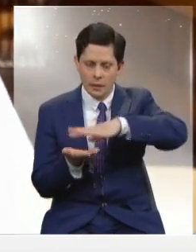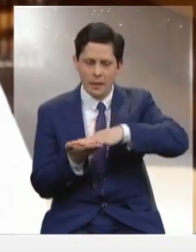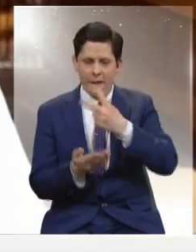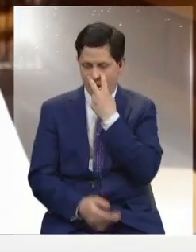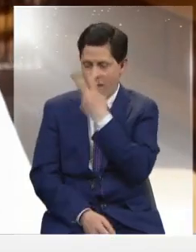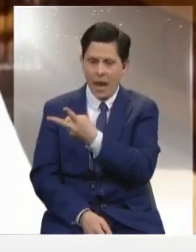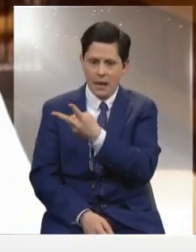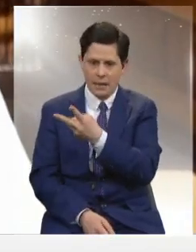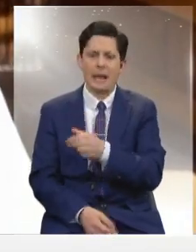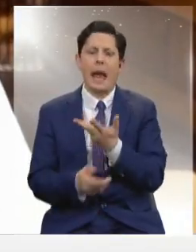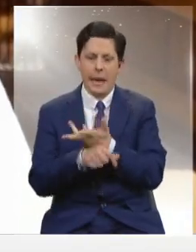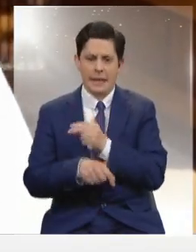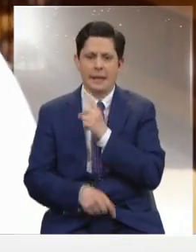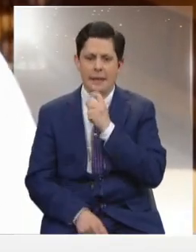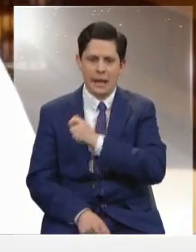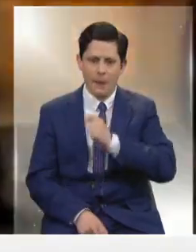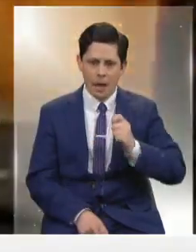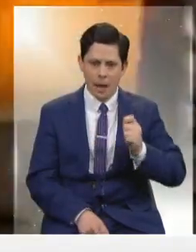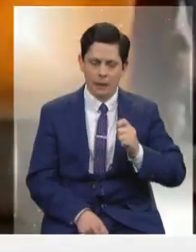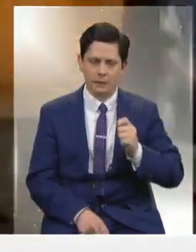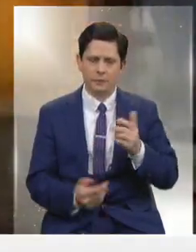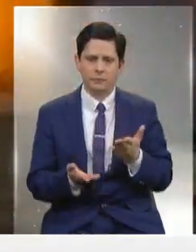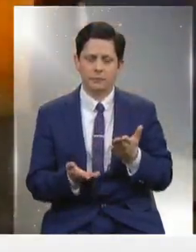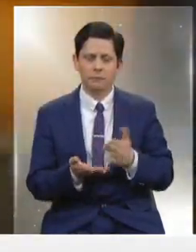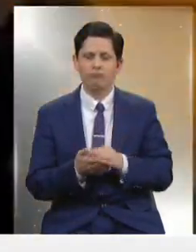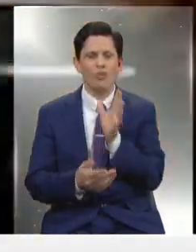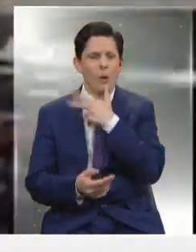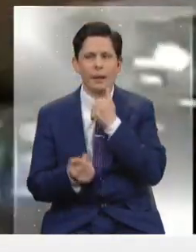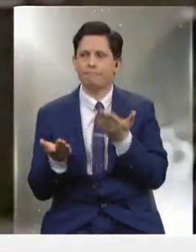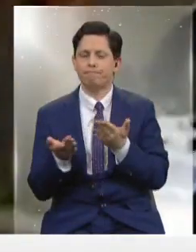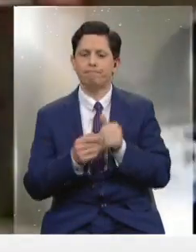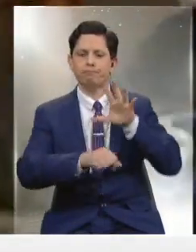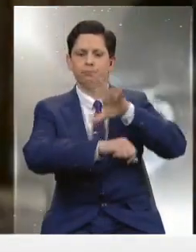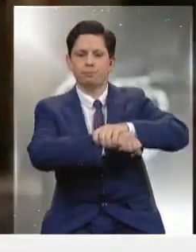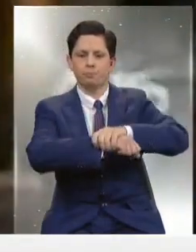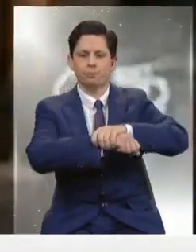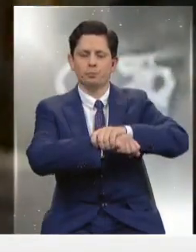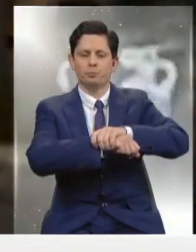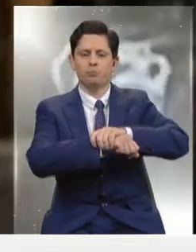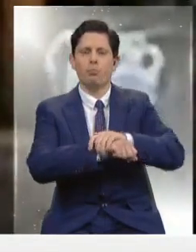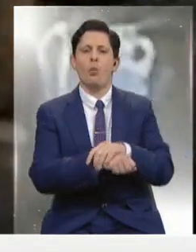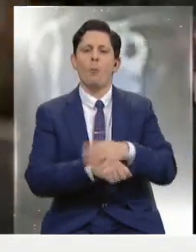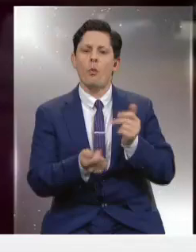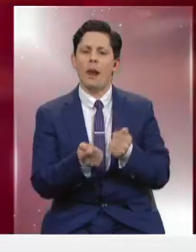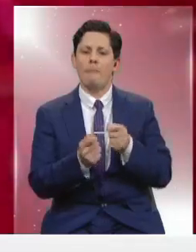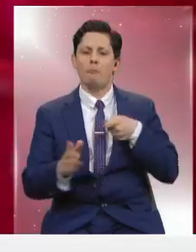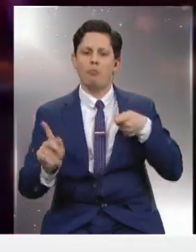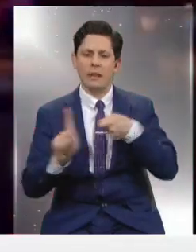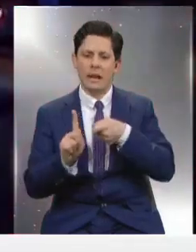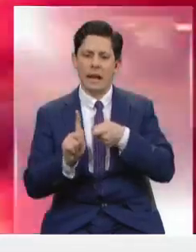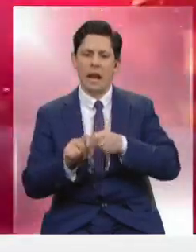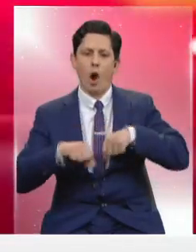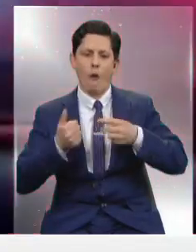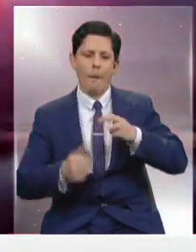conjunto podamos cambiar esta sensación. Por ahora no existen detenidos por el asesinato de la joven madre. Si